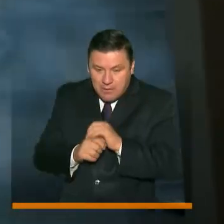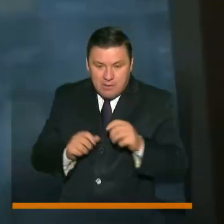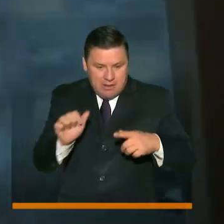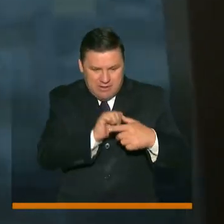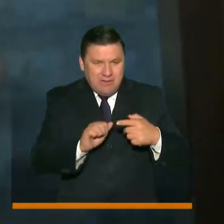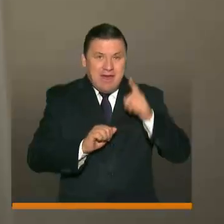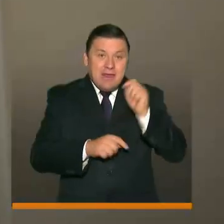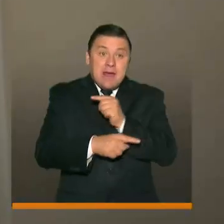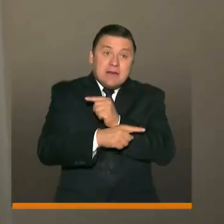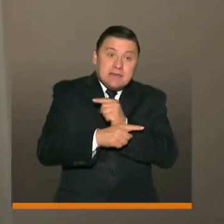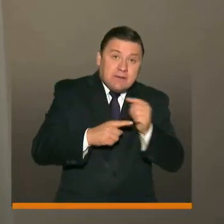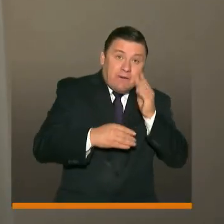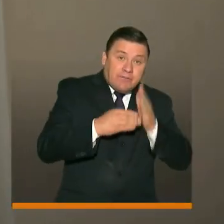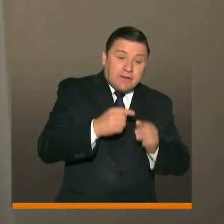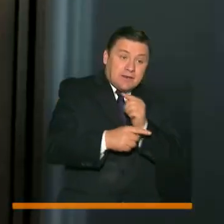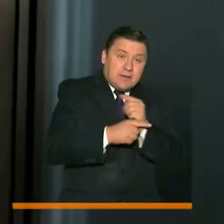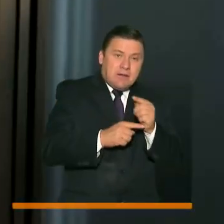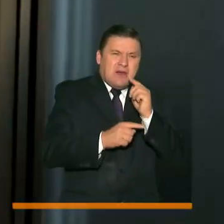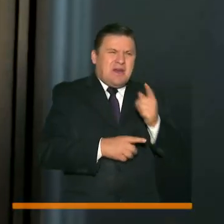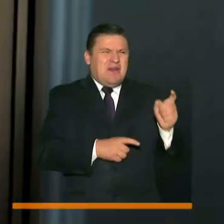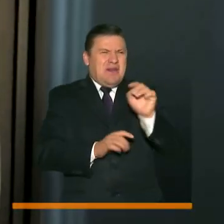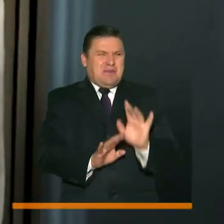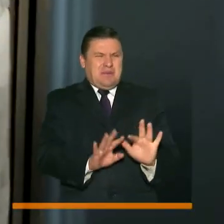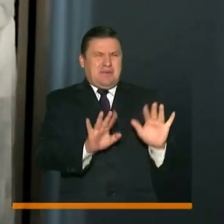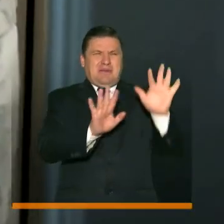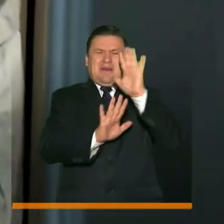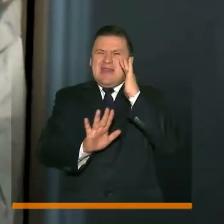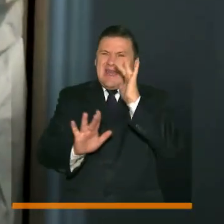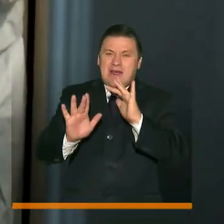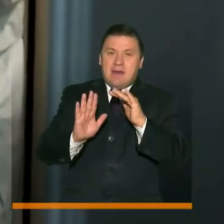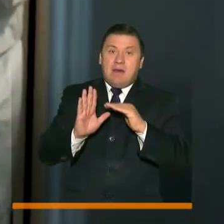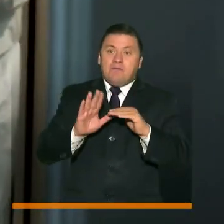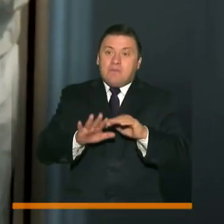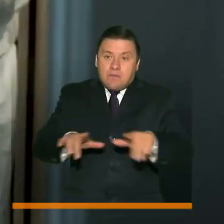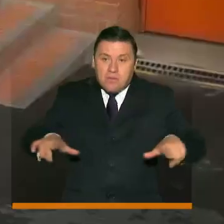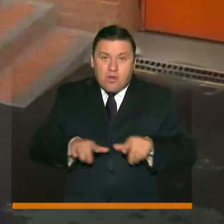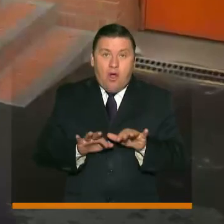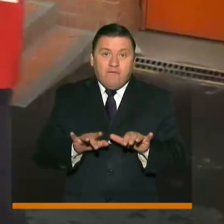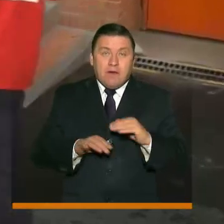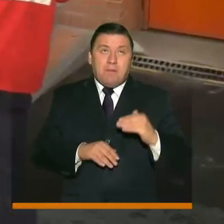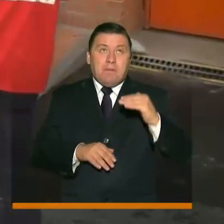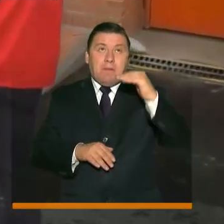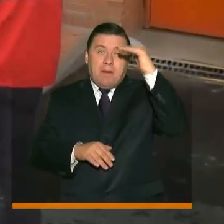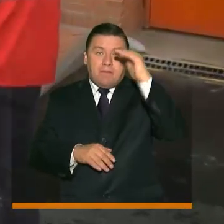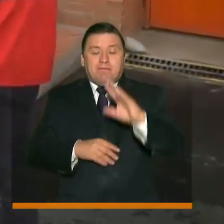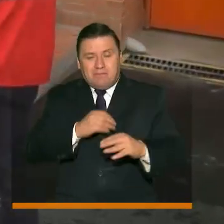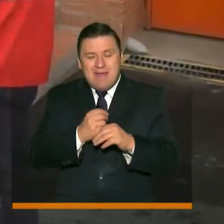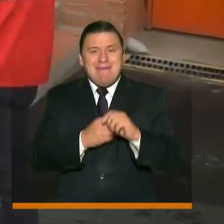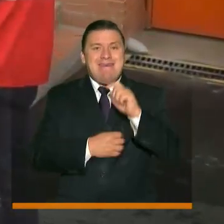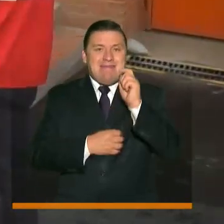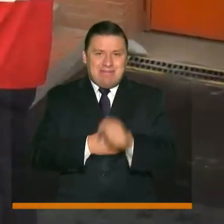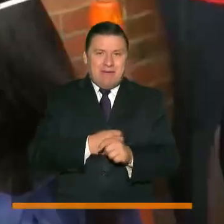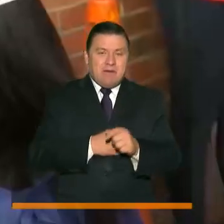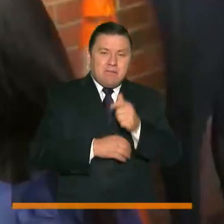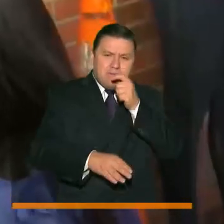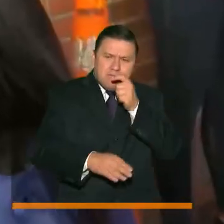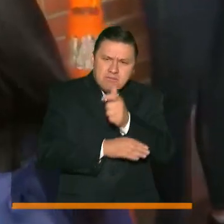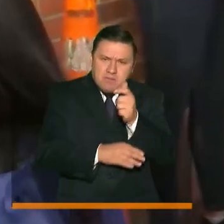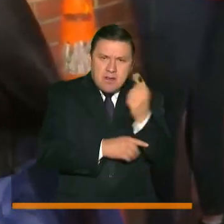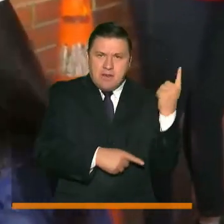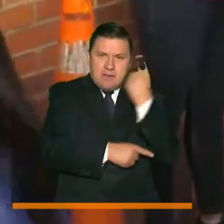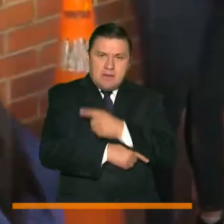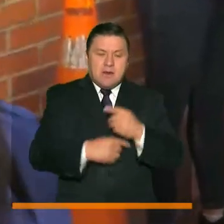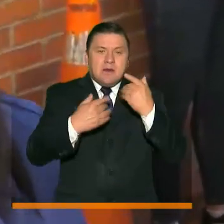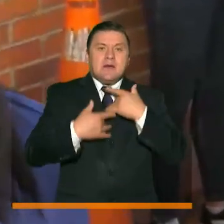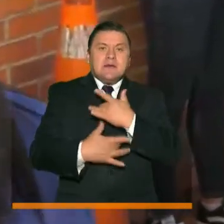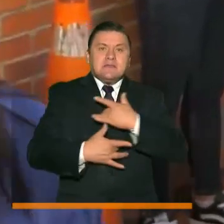hacer desinfección especializada con vaporizadores en todos los pisos y áreas comunes. Adicionalmente se debe monitorear diariamente el